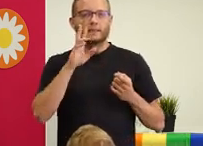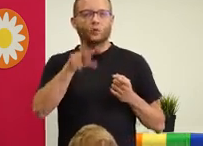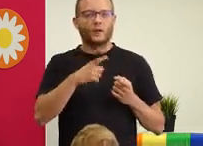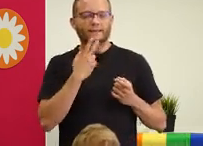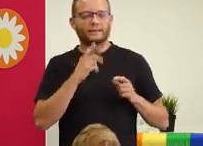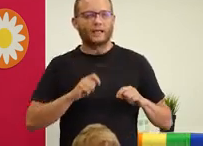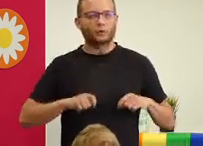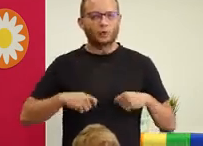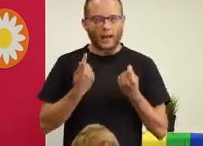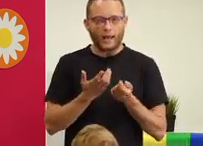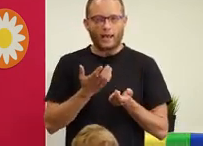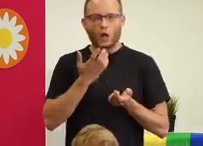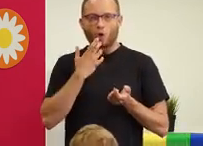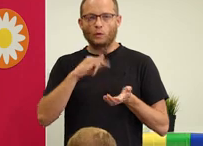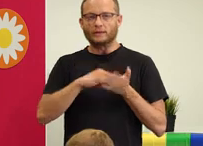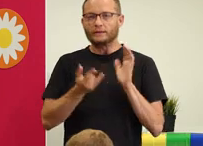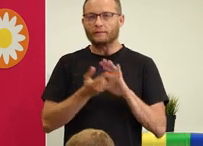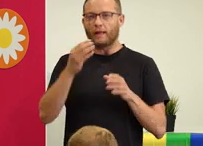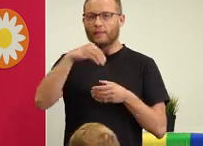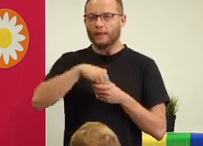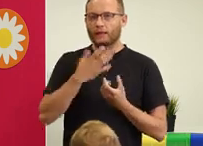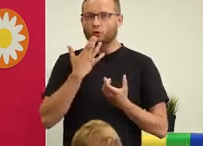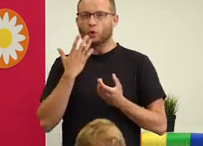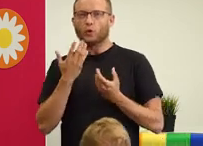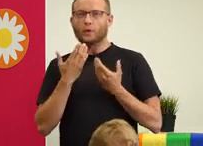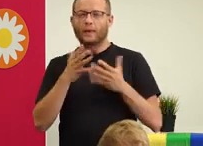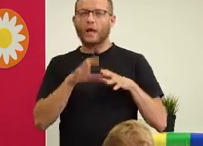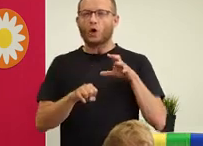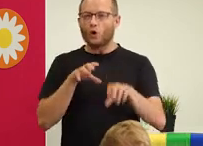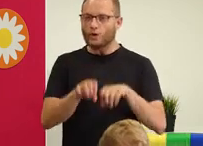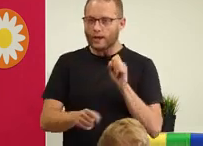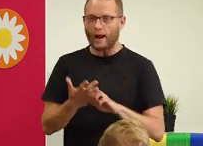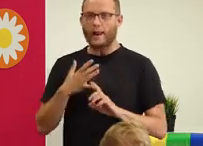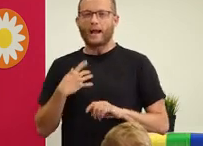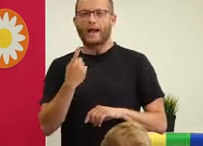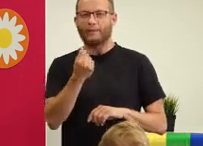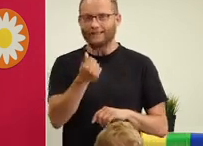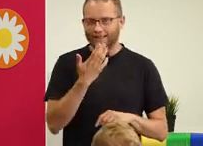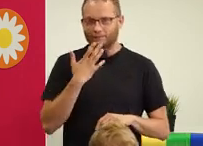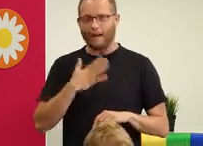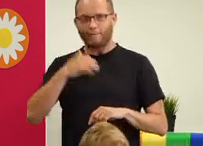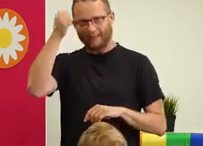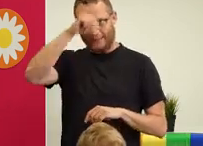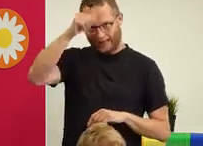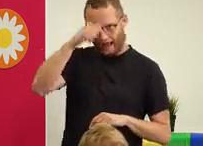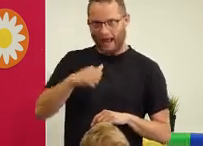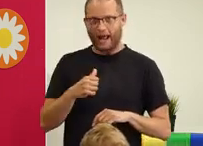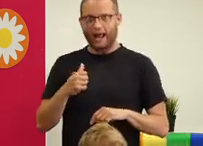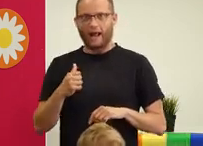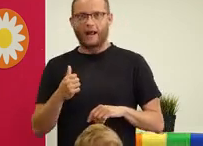lo que no es natural, como el sistema colonial, capitalista, patriarcal, binario,